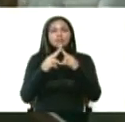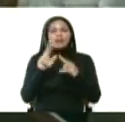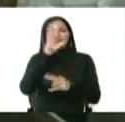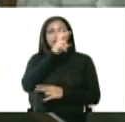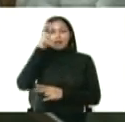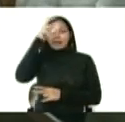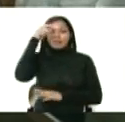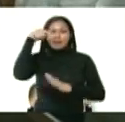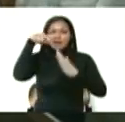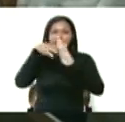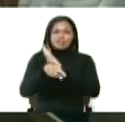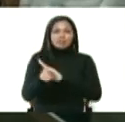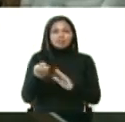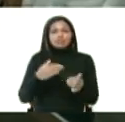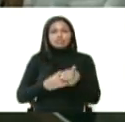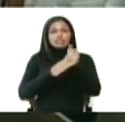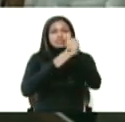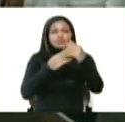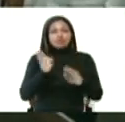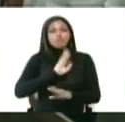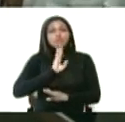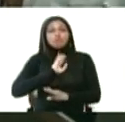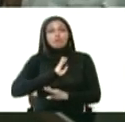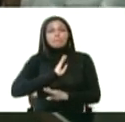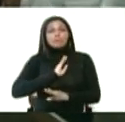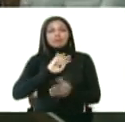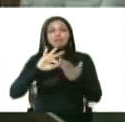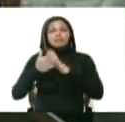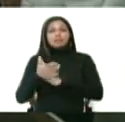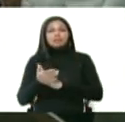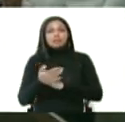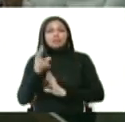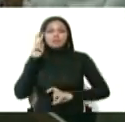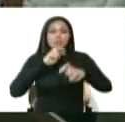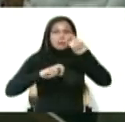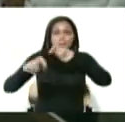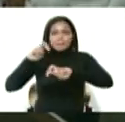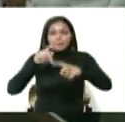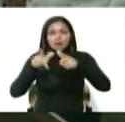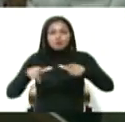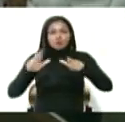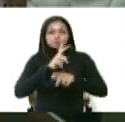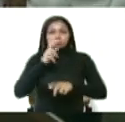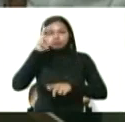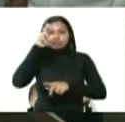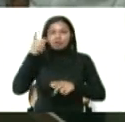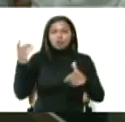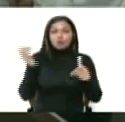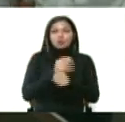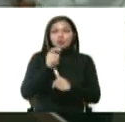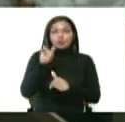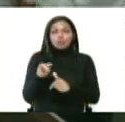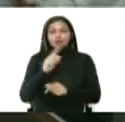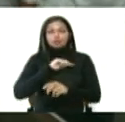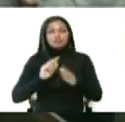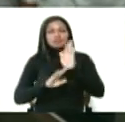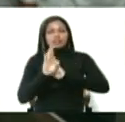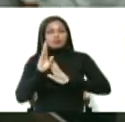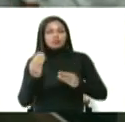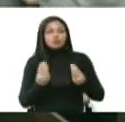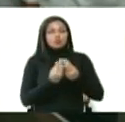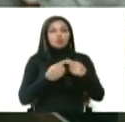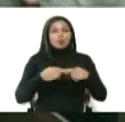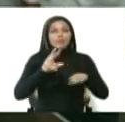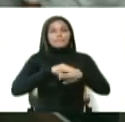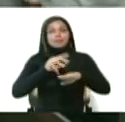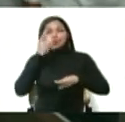Carayaca Adentro, dirigiendo personalmente lo que son las pesquisas en ese barrido territorial que estamos desarrollando con la misión